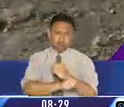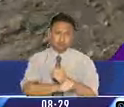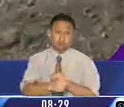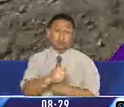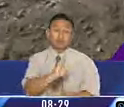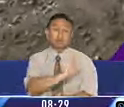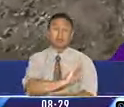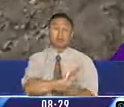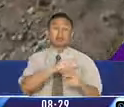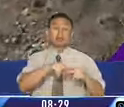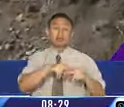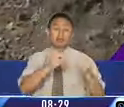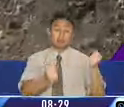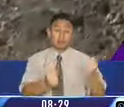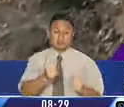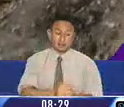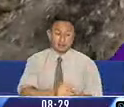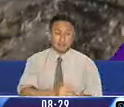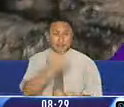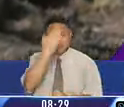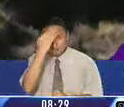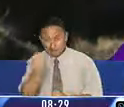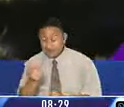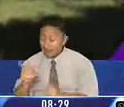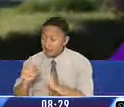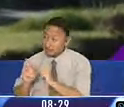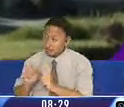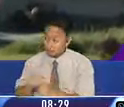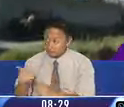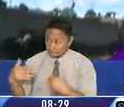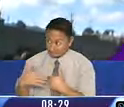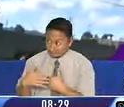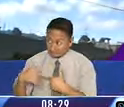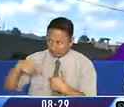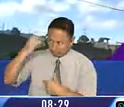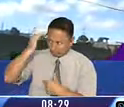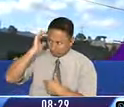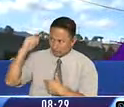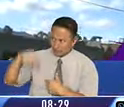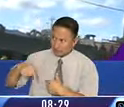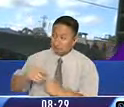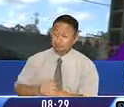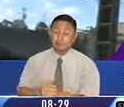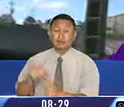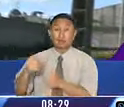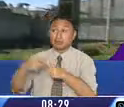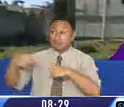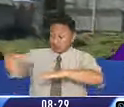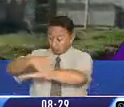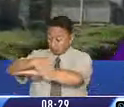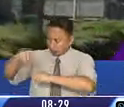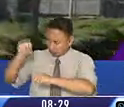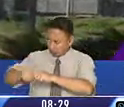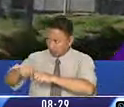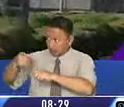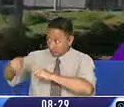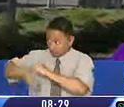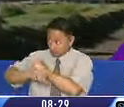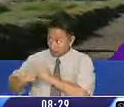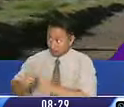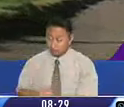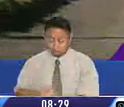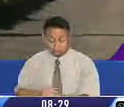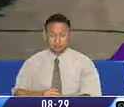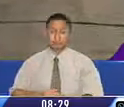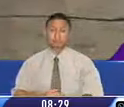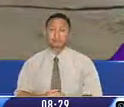cooperativa de taxi. Mi vecino, muy buenos días. Ustedes atemorizados, preocupados, porque aparte del mal estado vial, también la delincuencia hace de